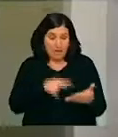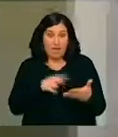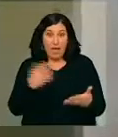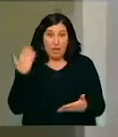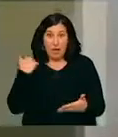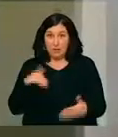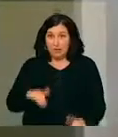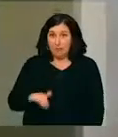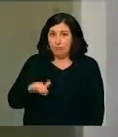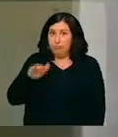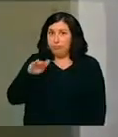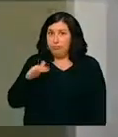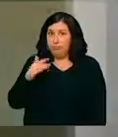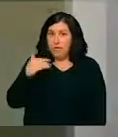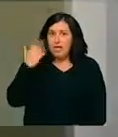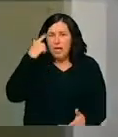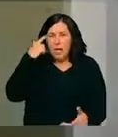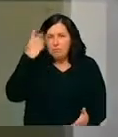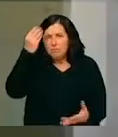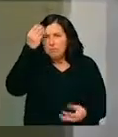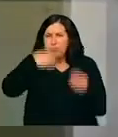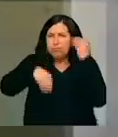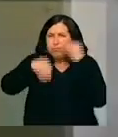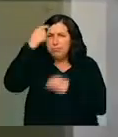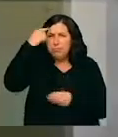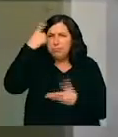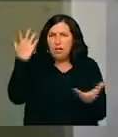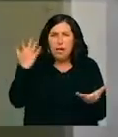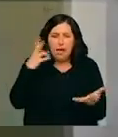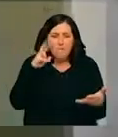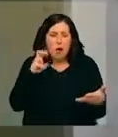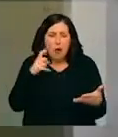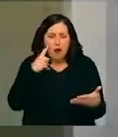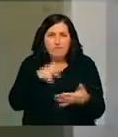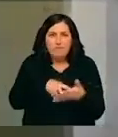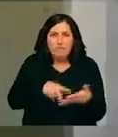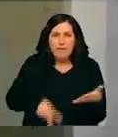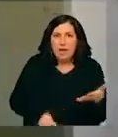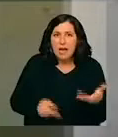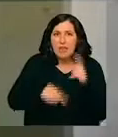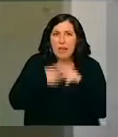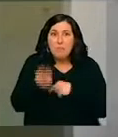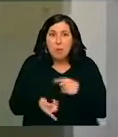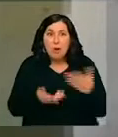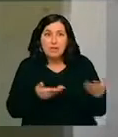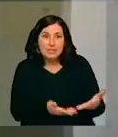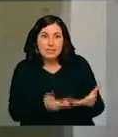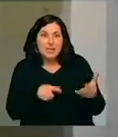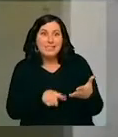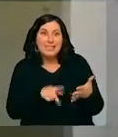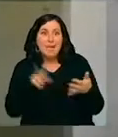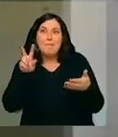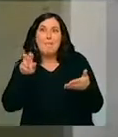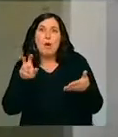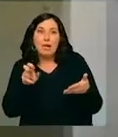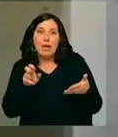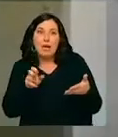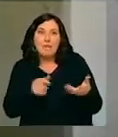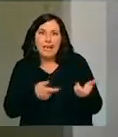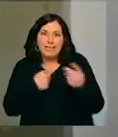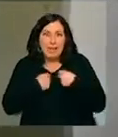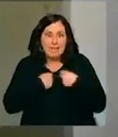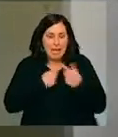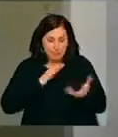del desarrollo evolutivo, qué es lo que pasa en la cabeza de esos chicos, sobre todo luego que después esas pornografías inciden en las prácticas